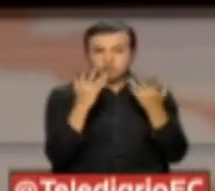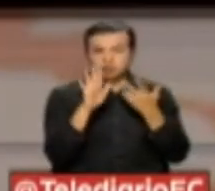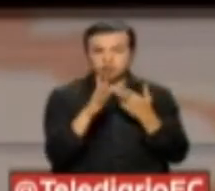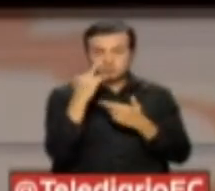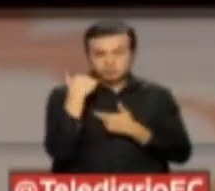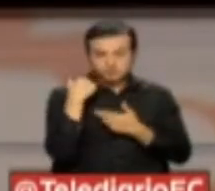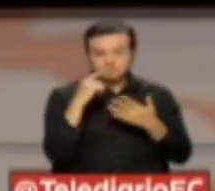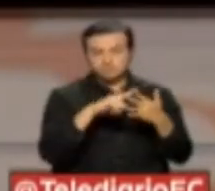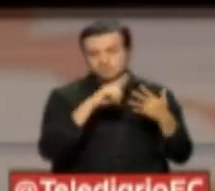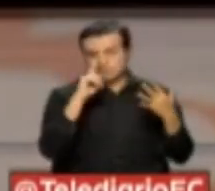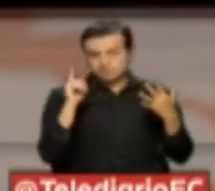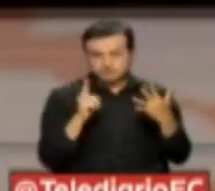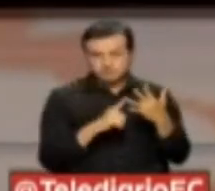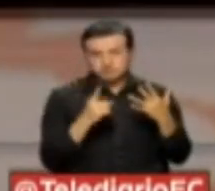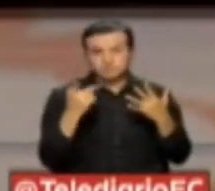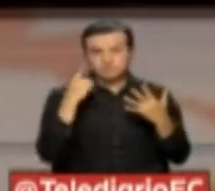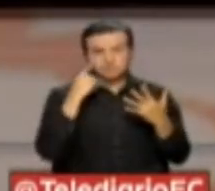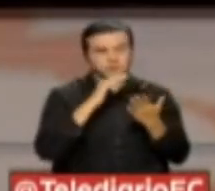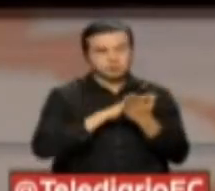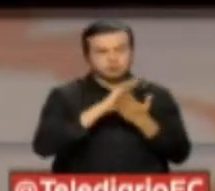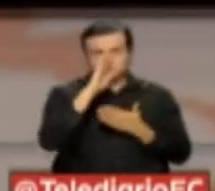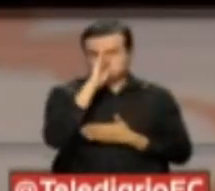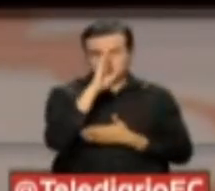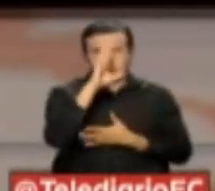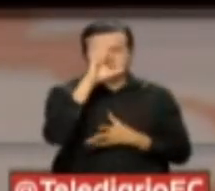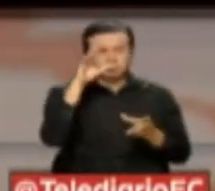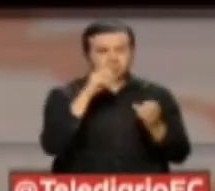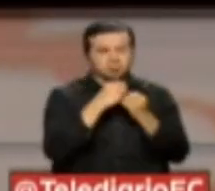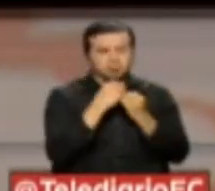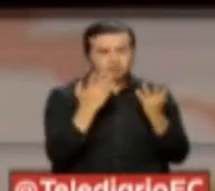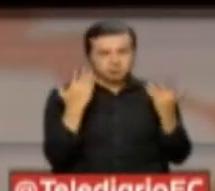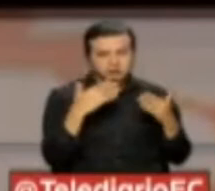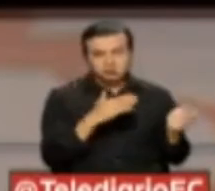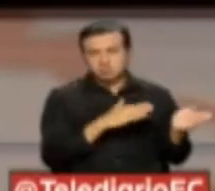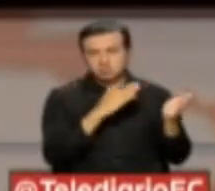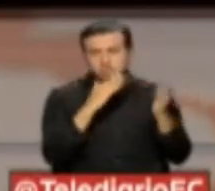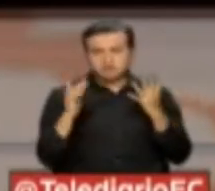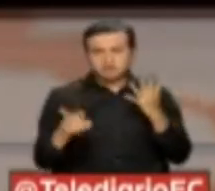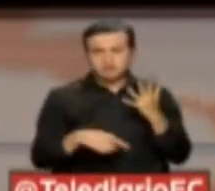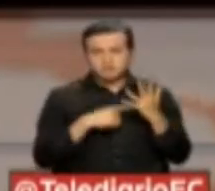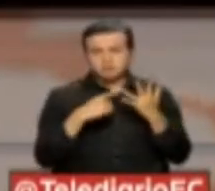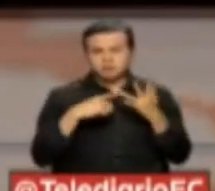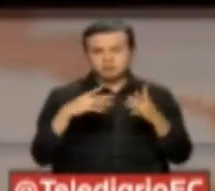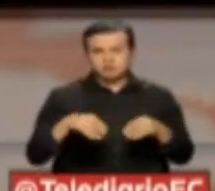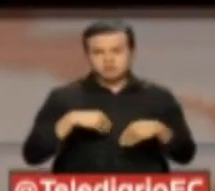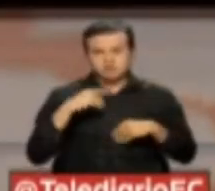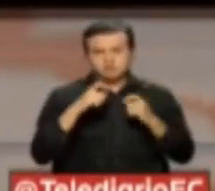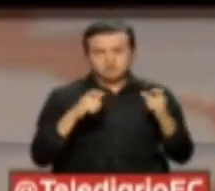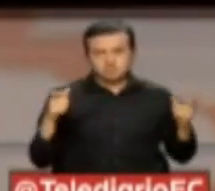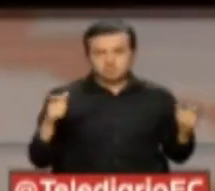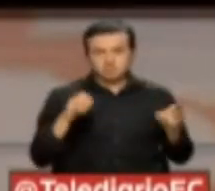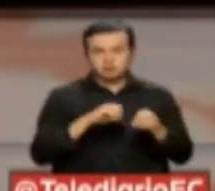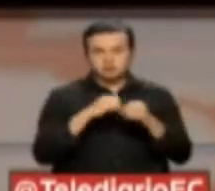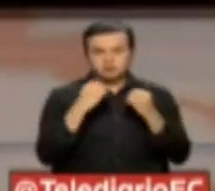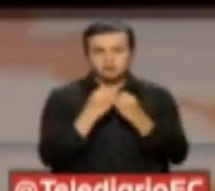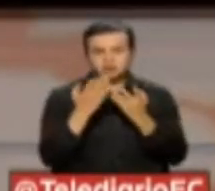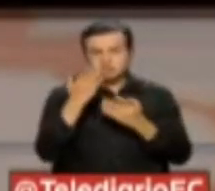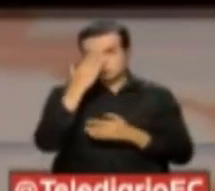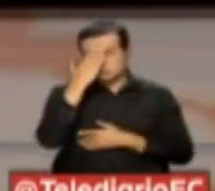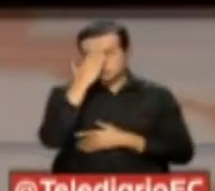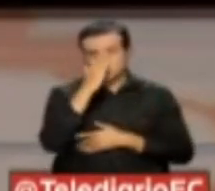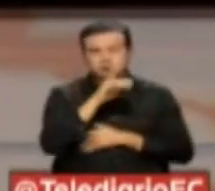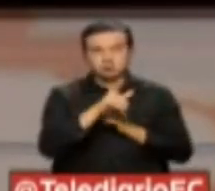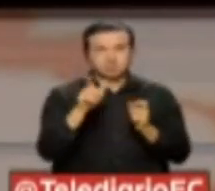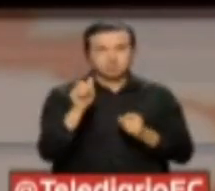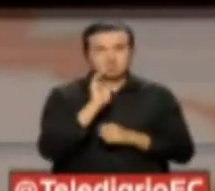función tenemos la transparencia con las que ha manejado y finalmente la aceptación ciudadana de estos organismos que usted ve que hay organismos